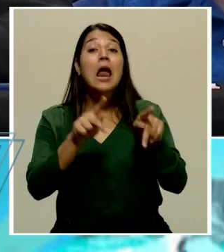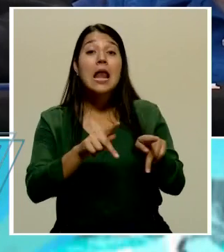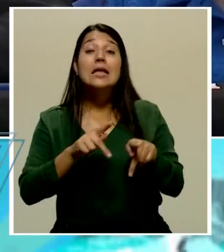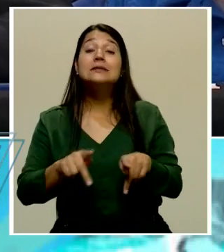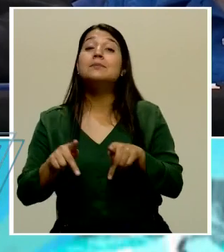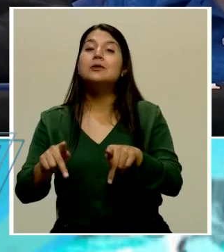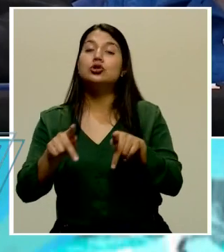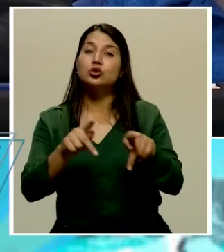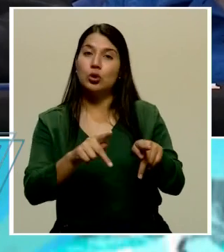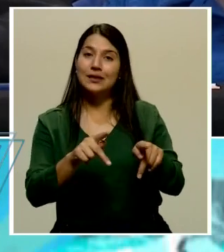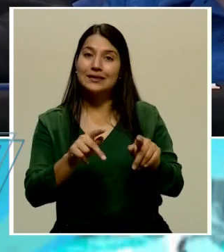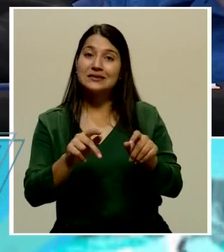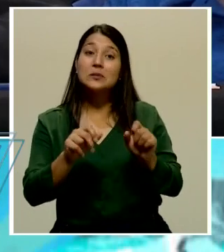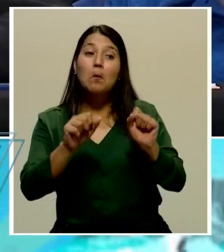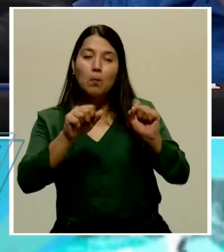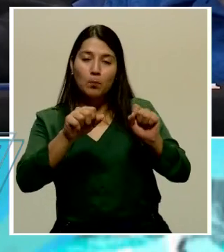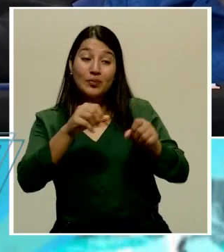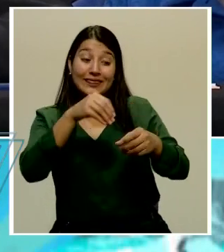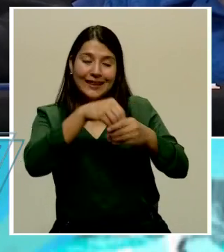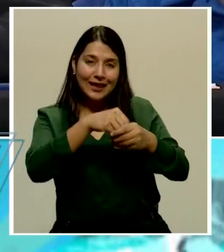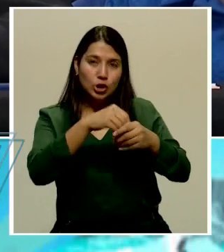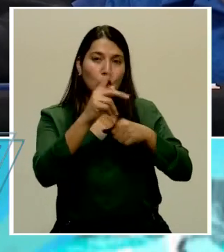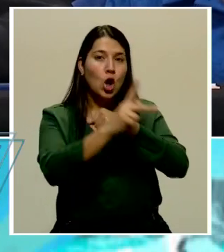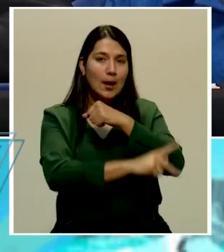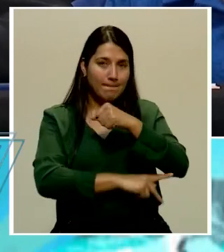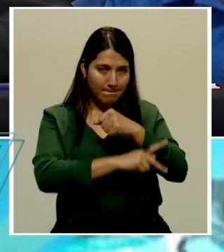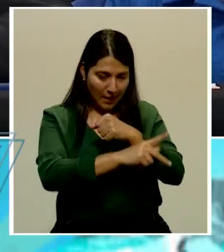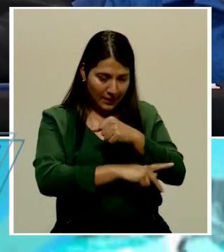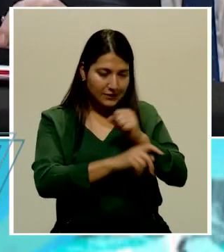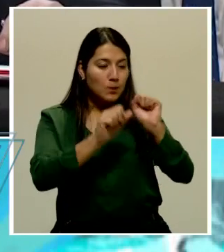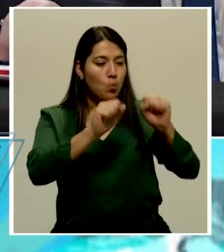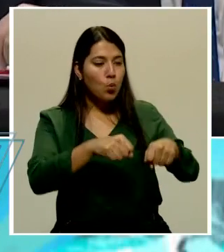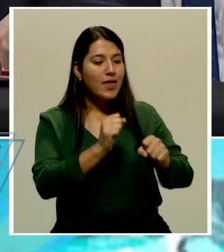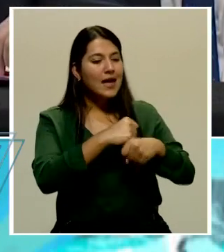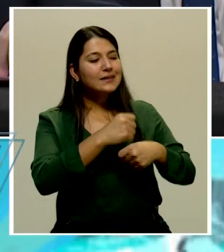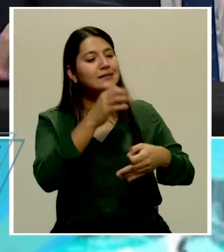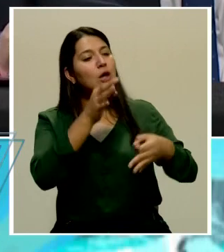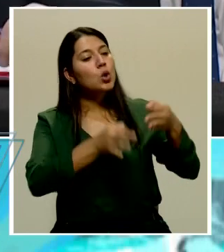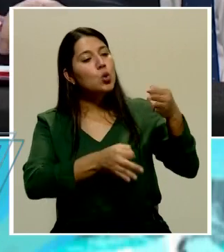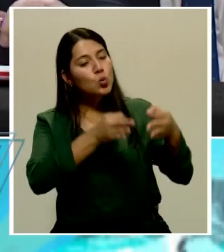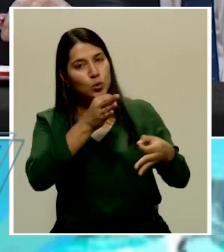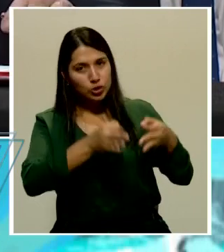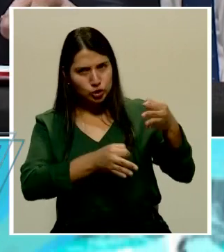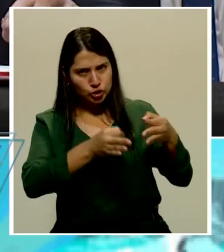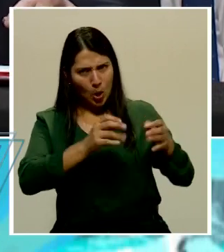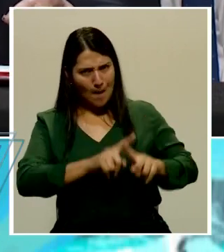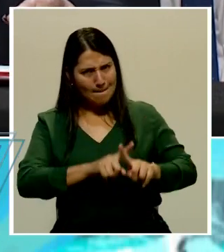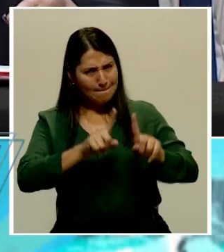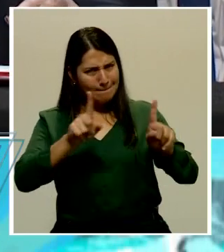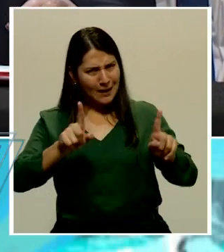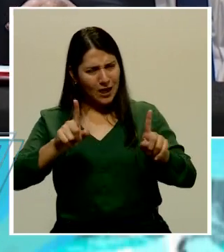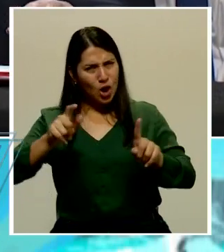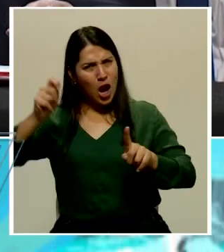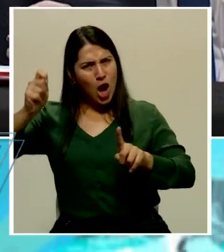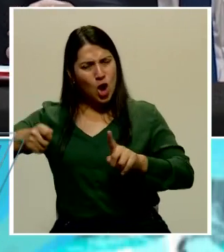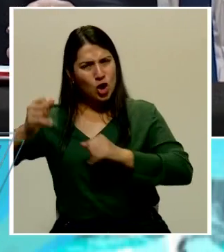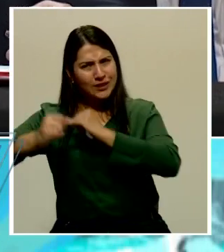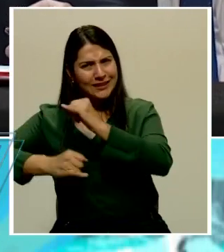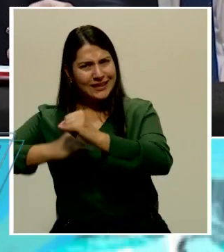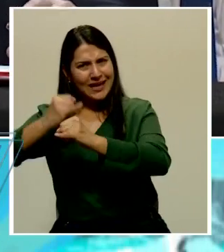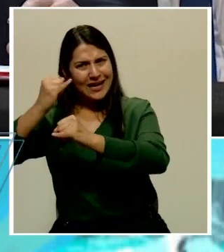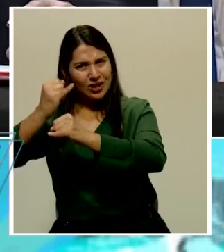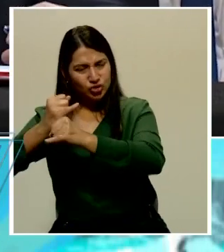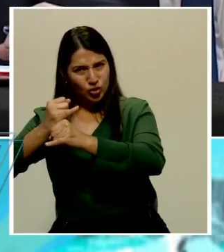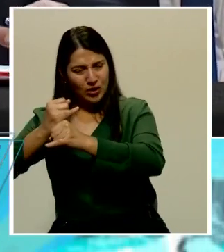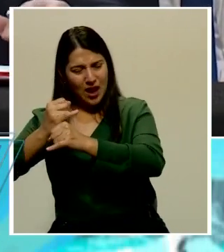un país y si la Corte Penal Internacional determina que ese juzgamiento fue con el objetivo de que yo me hiciera